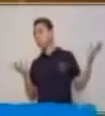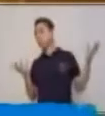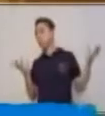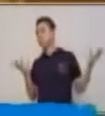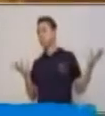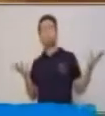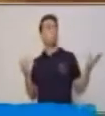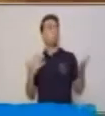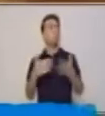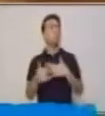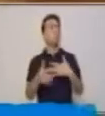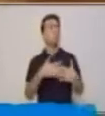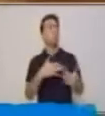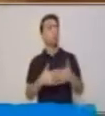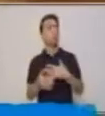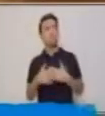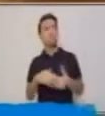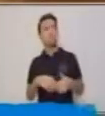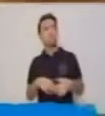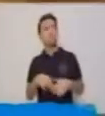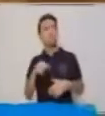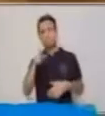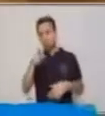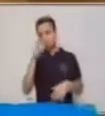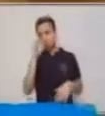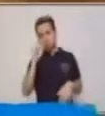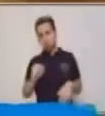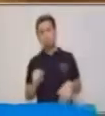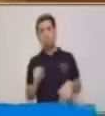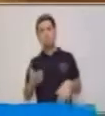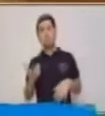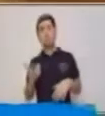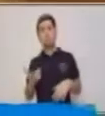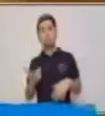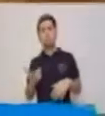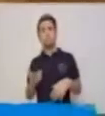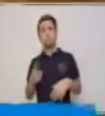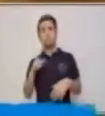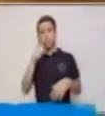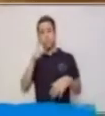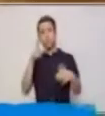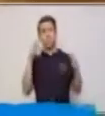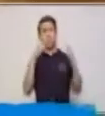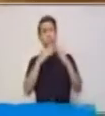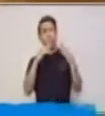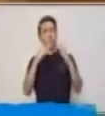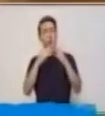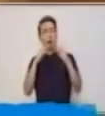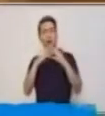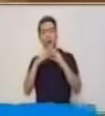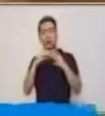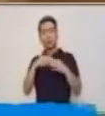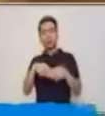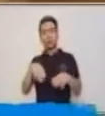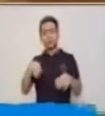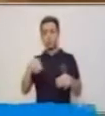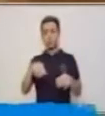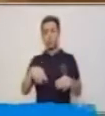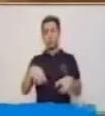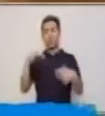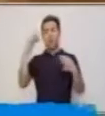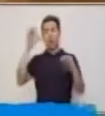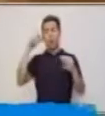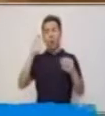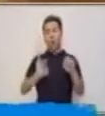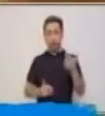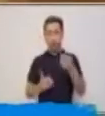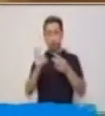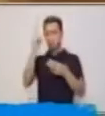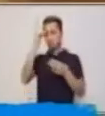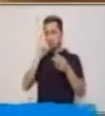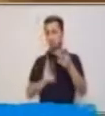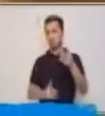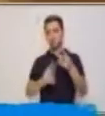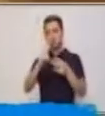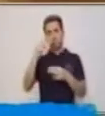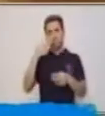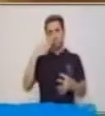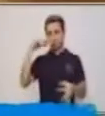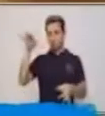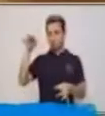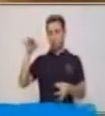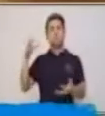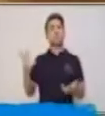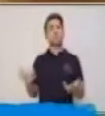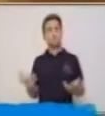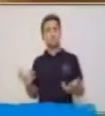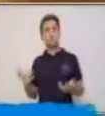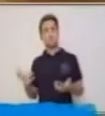muy fácil. Ustedes pueden buscar tiras en su casa de papel similares a esta. Estas